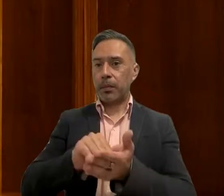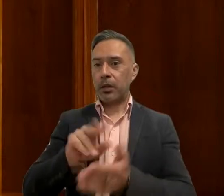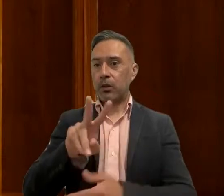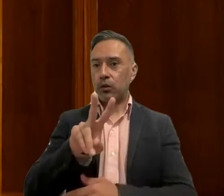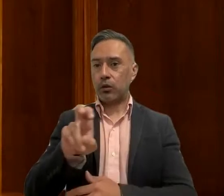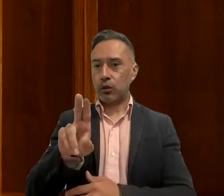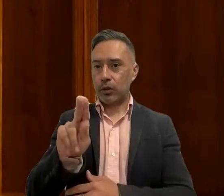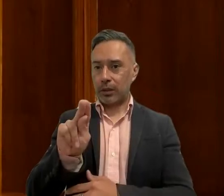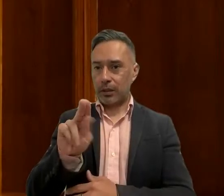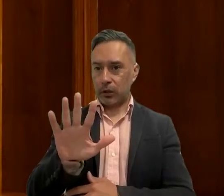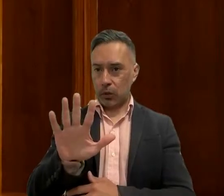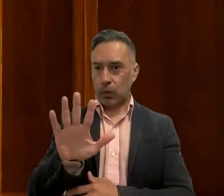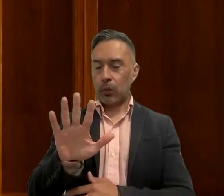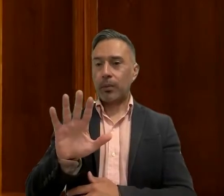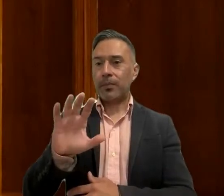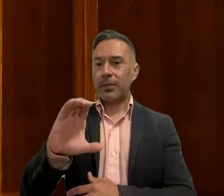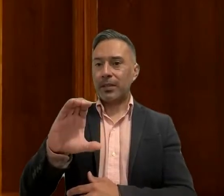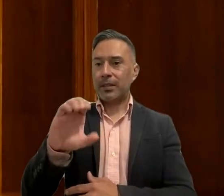1285,